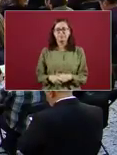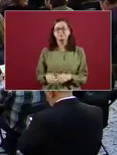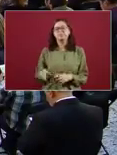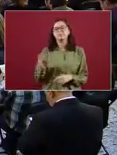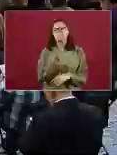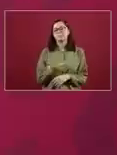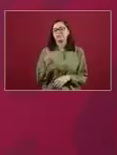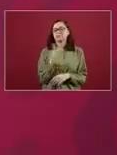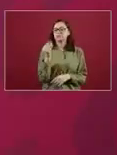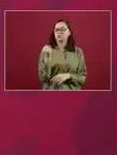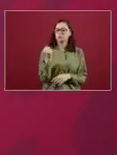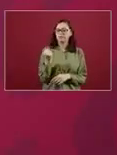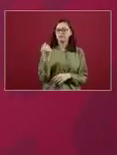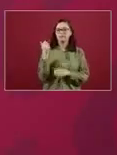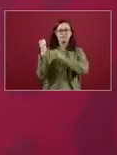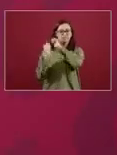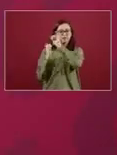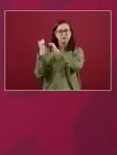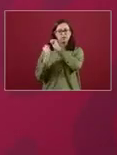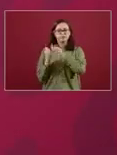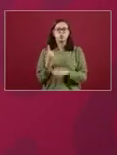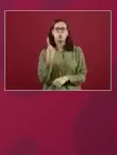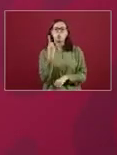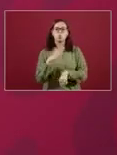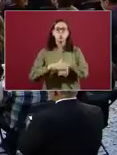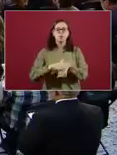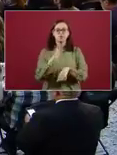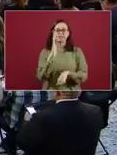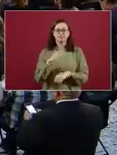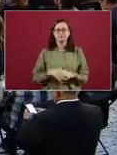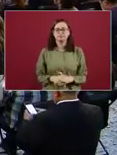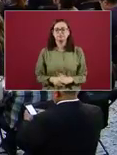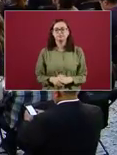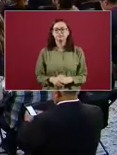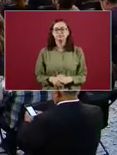Martes 9 de abril. Muy bien, una más.